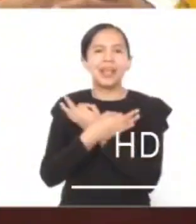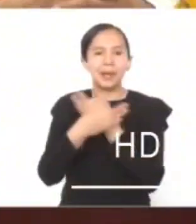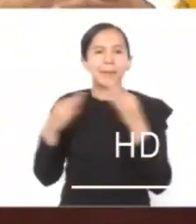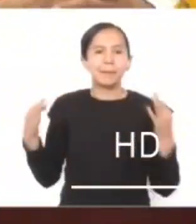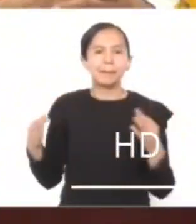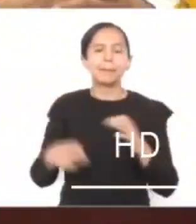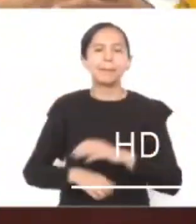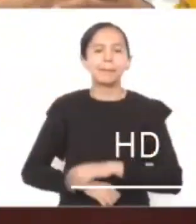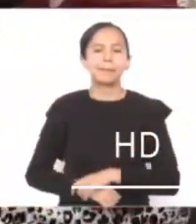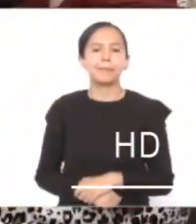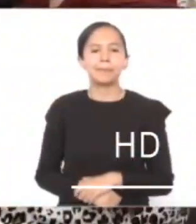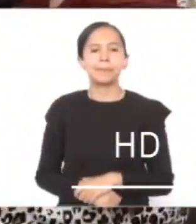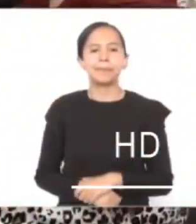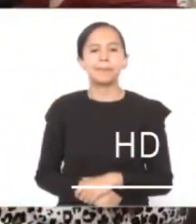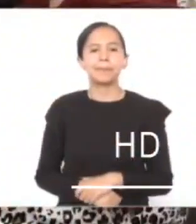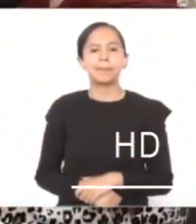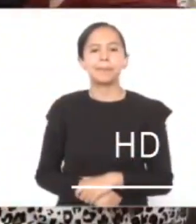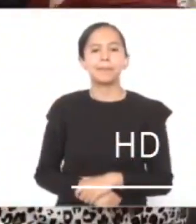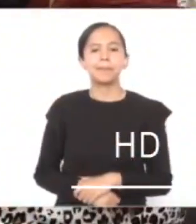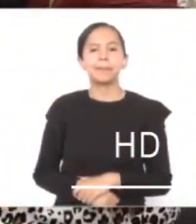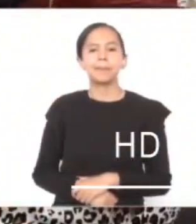saber.